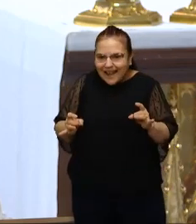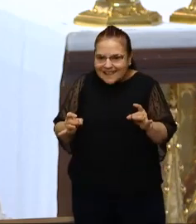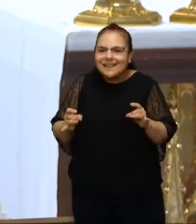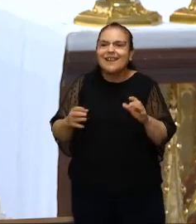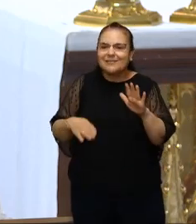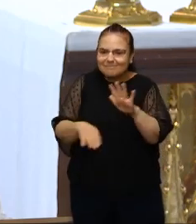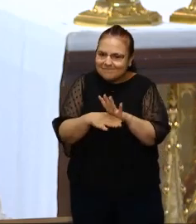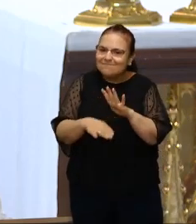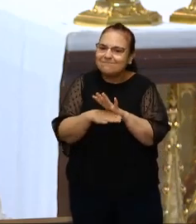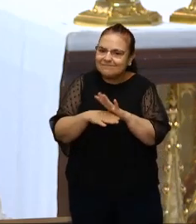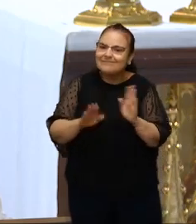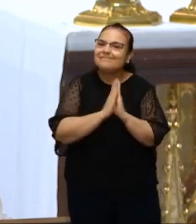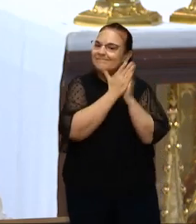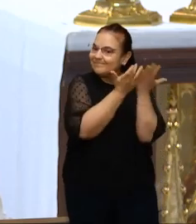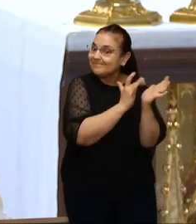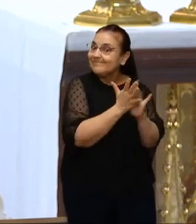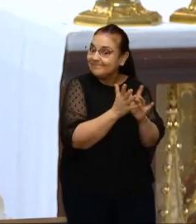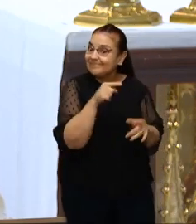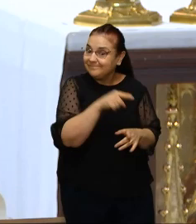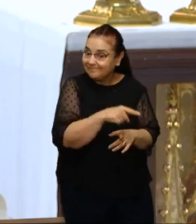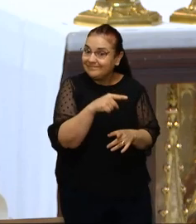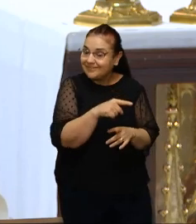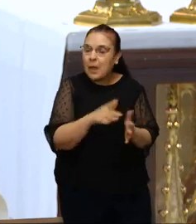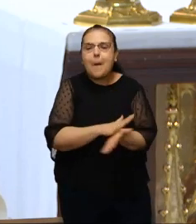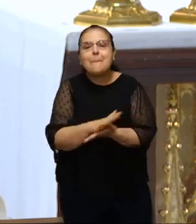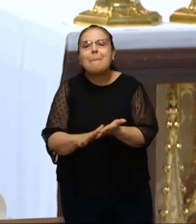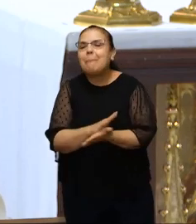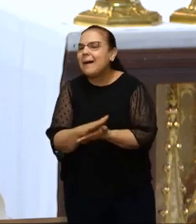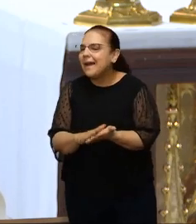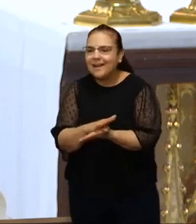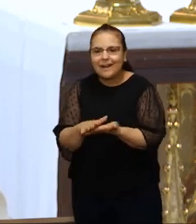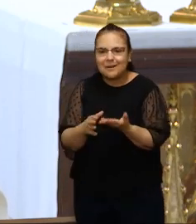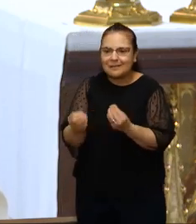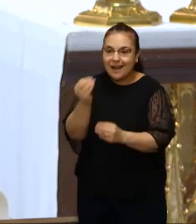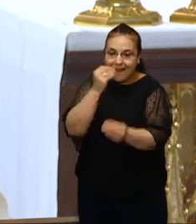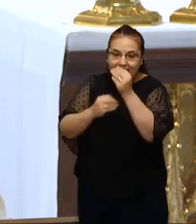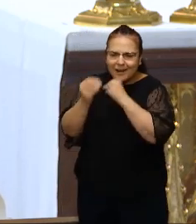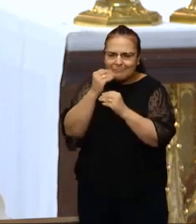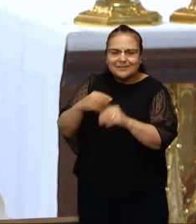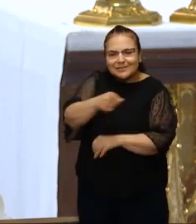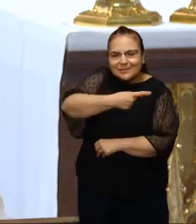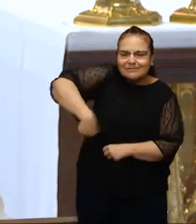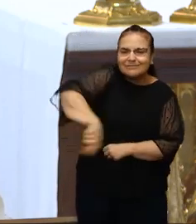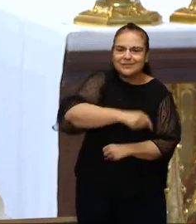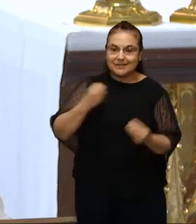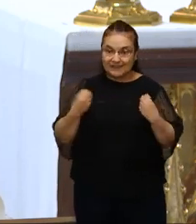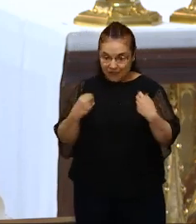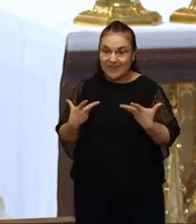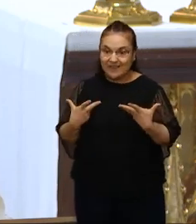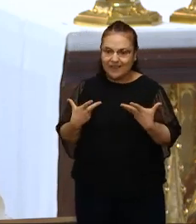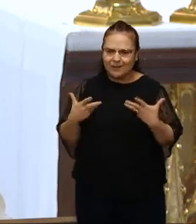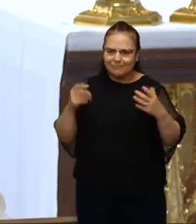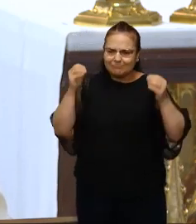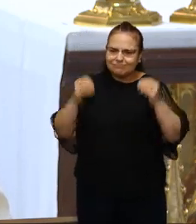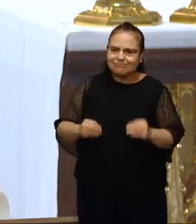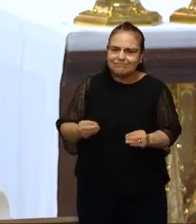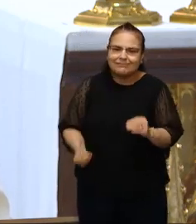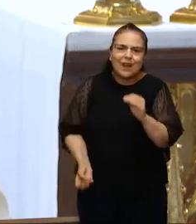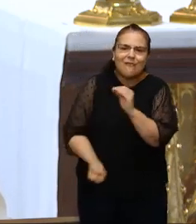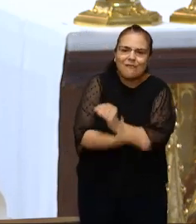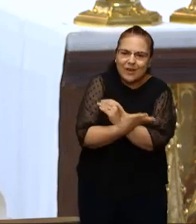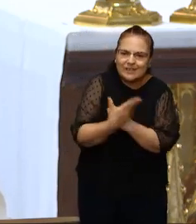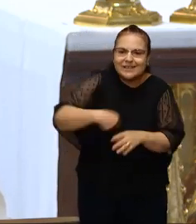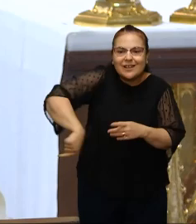Sagrada Escritura, que ella sea la palabra, el alimento de nuestra vida y que sea la fuente de nuestra